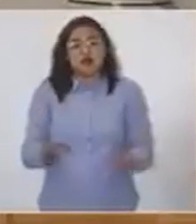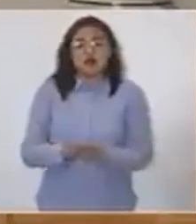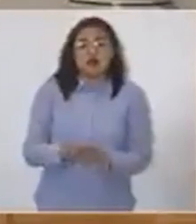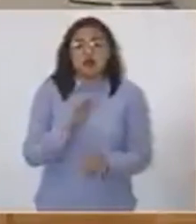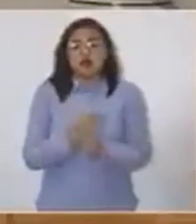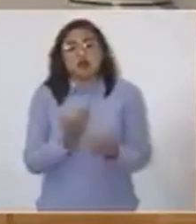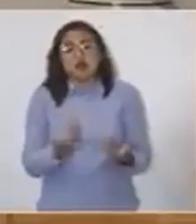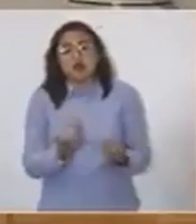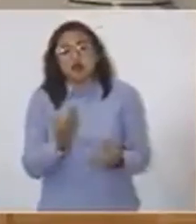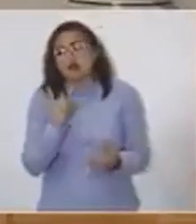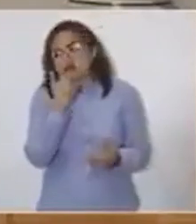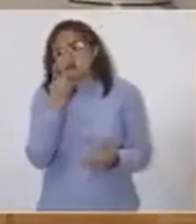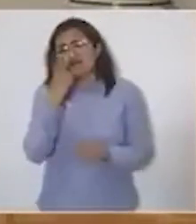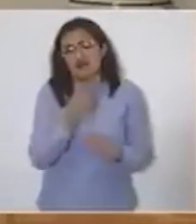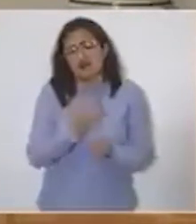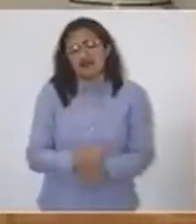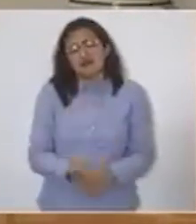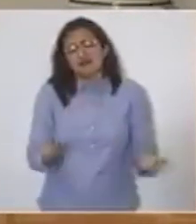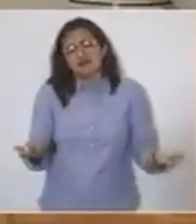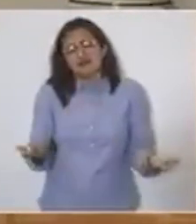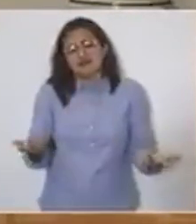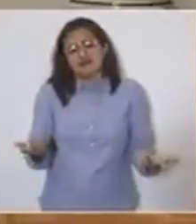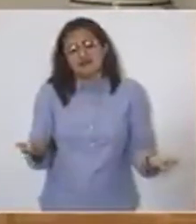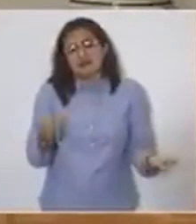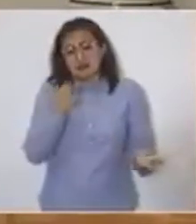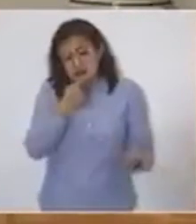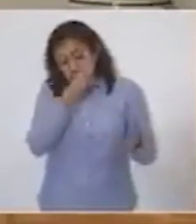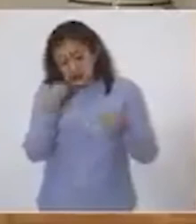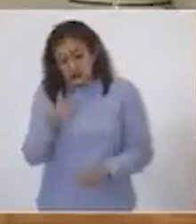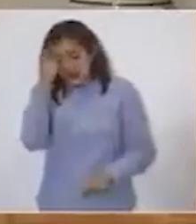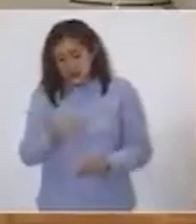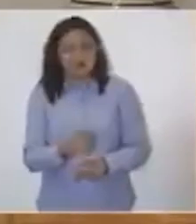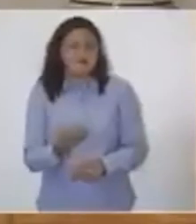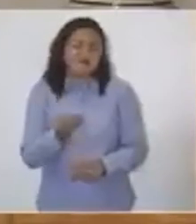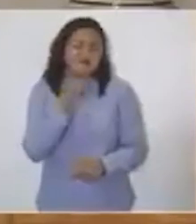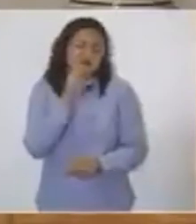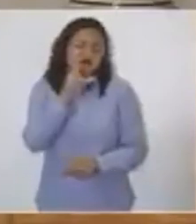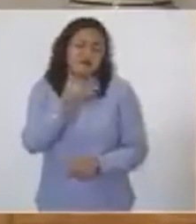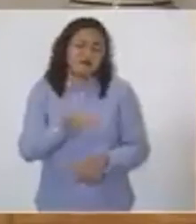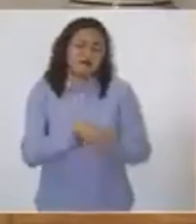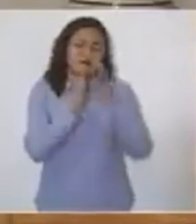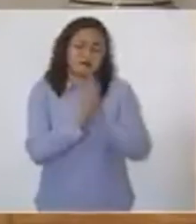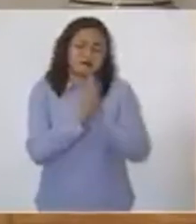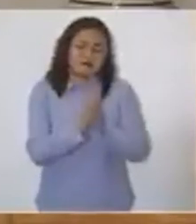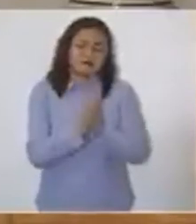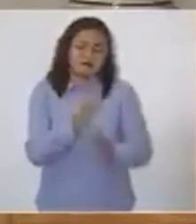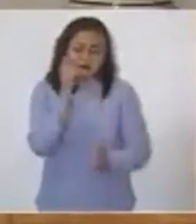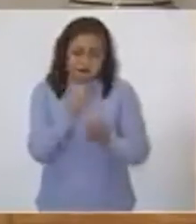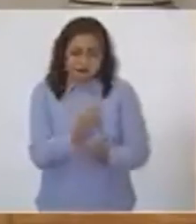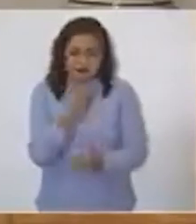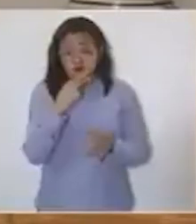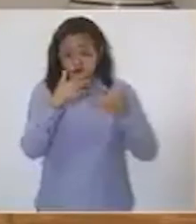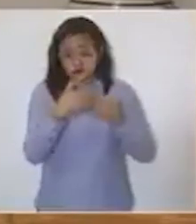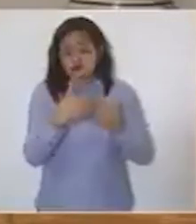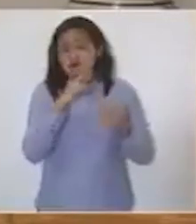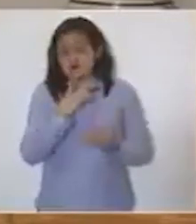medias No manches llevo tres años querían venir a mandar aquí no por favor chiquitos paguen sus impuestos